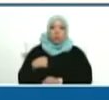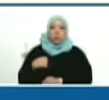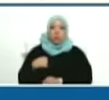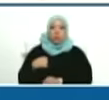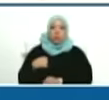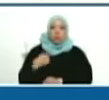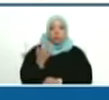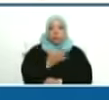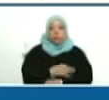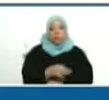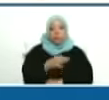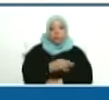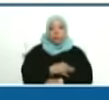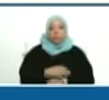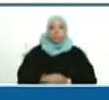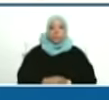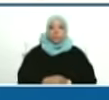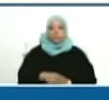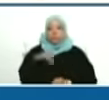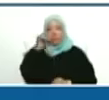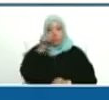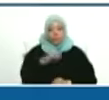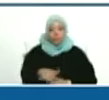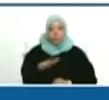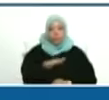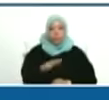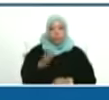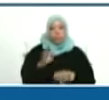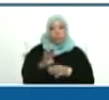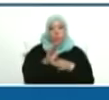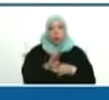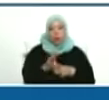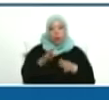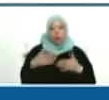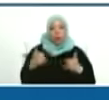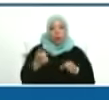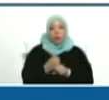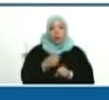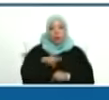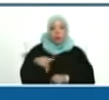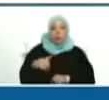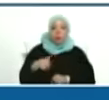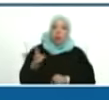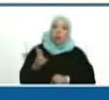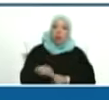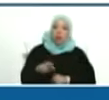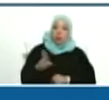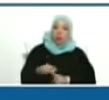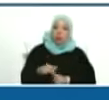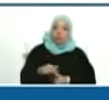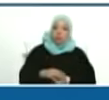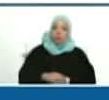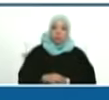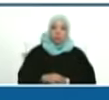Solo el pueblo salva al pueblo. No va a venir ningún oligarca